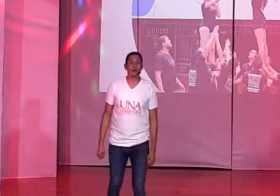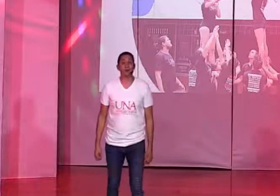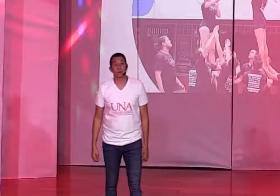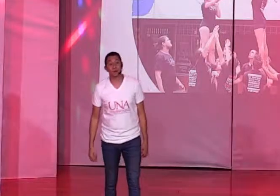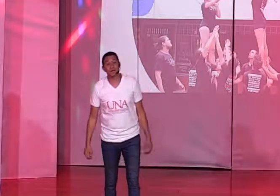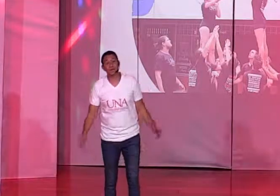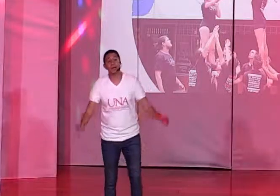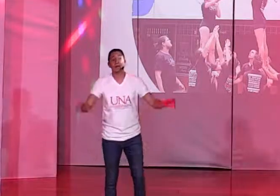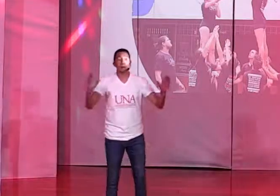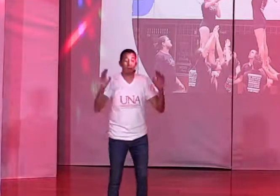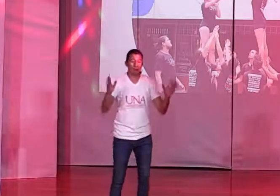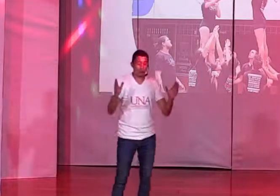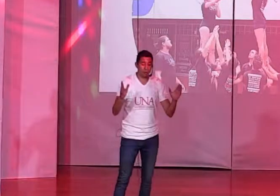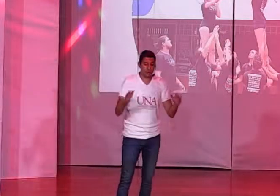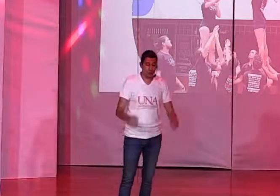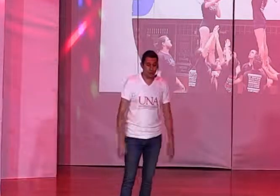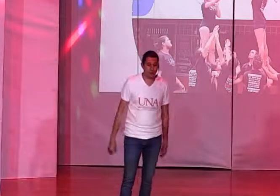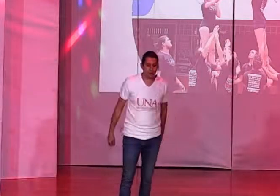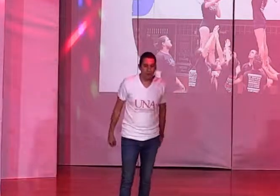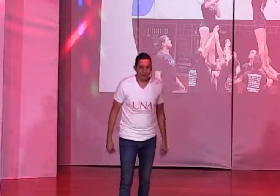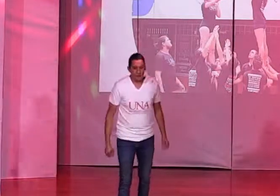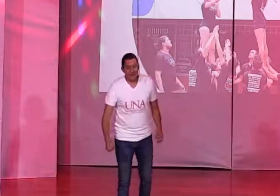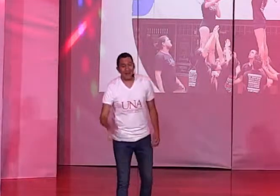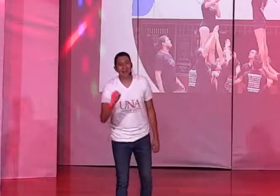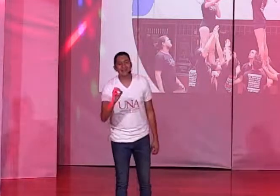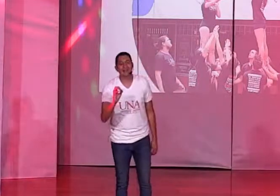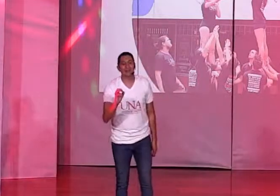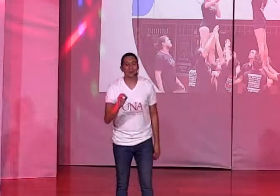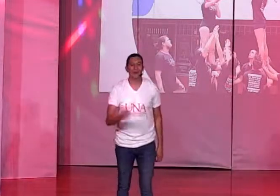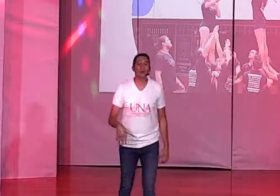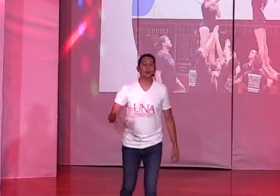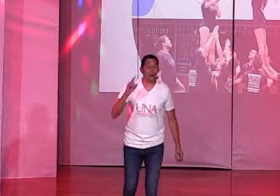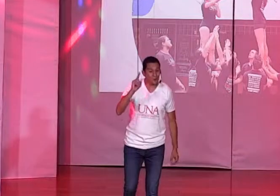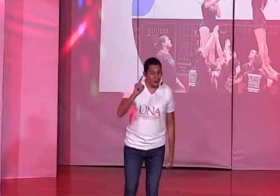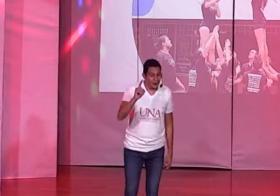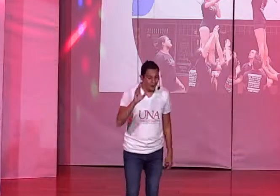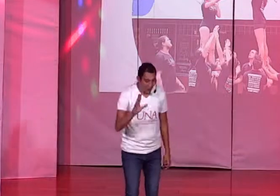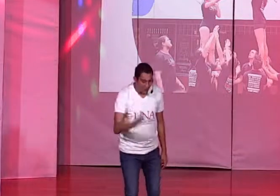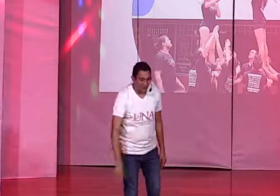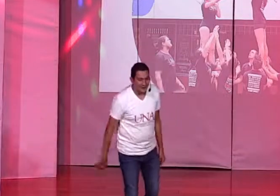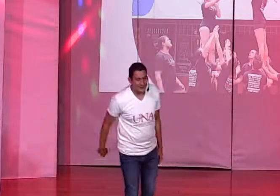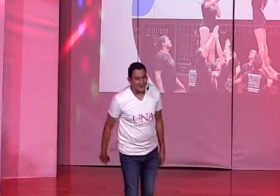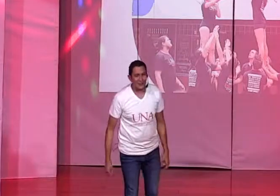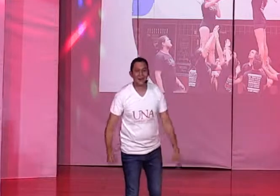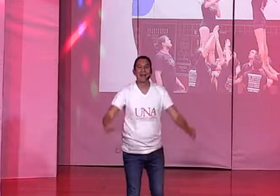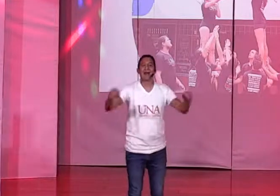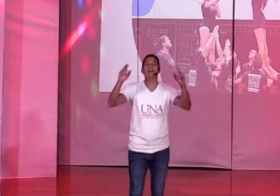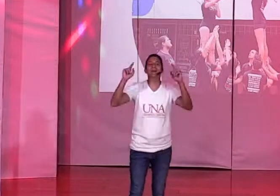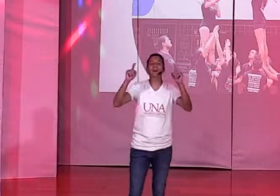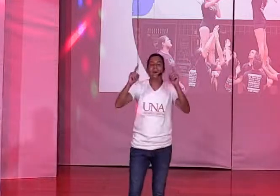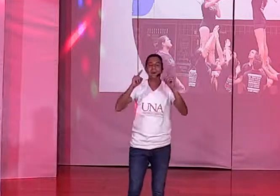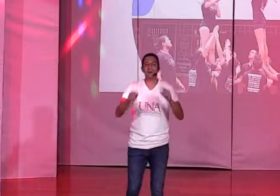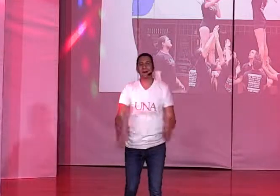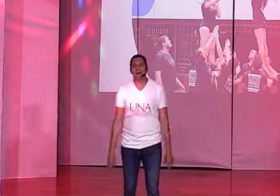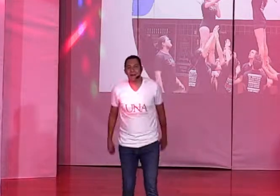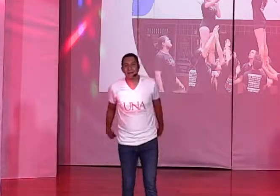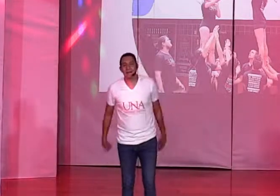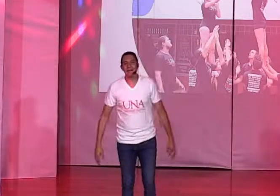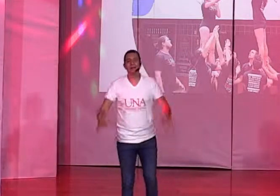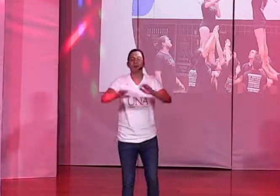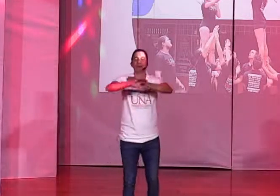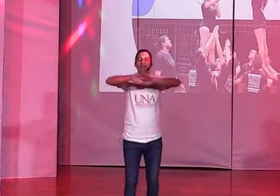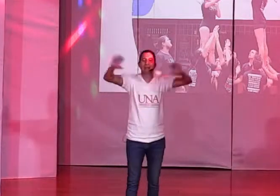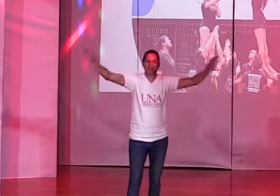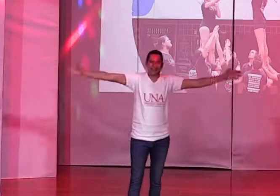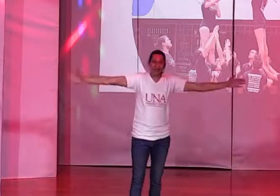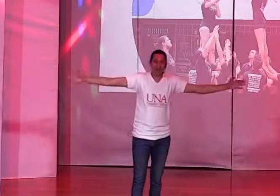van a estar ayudando. Resulta que vamos a contarles una historia. En esta historia era un hombre, ojo, pongan atención, había un hombre que